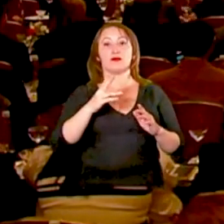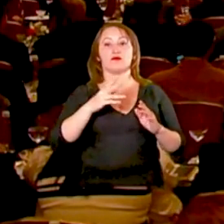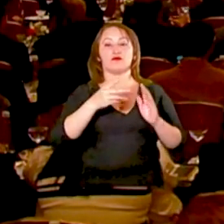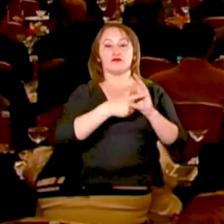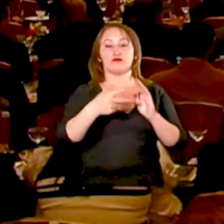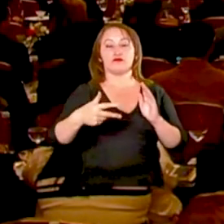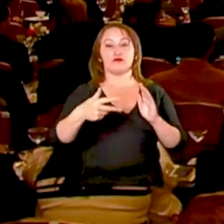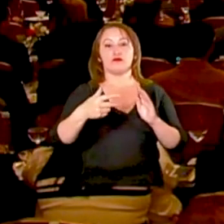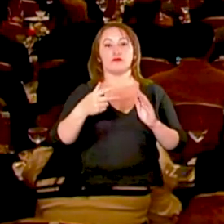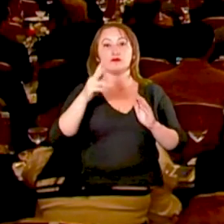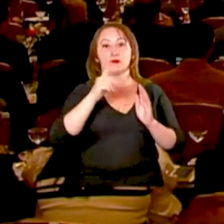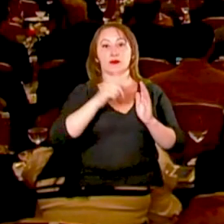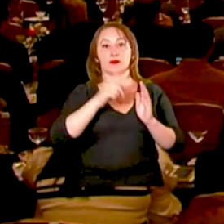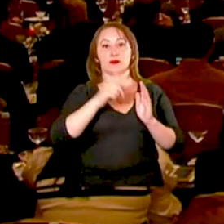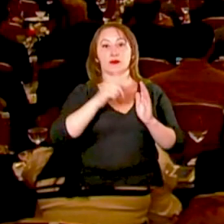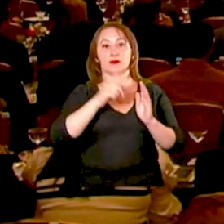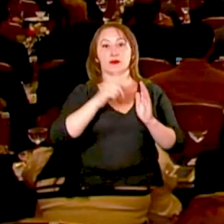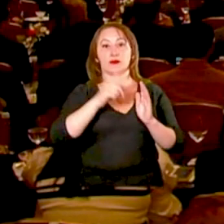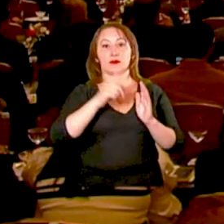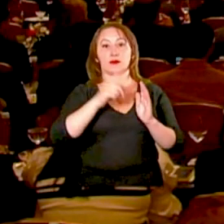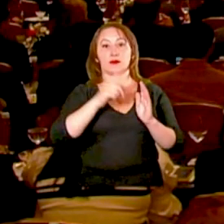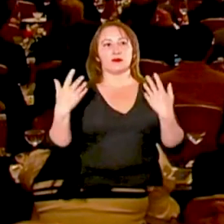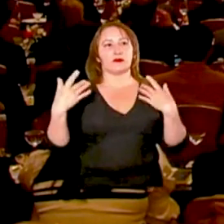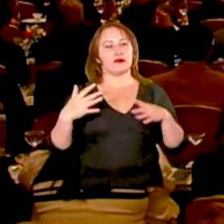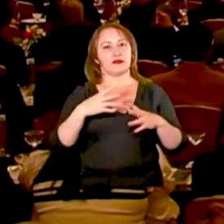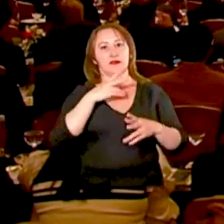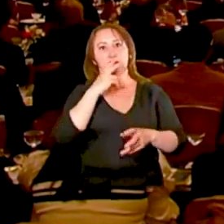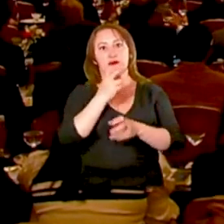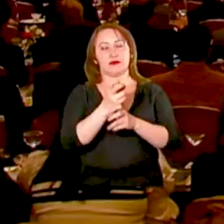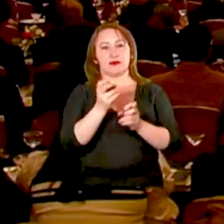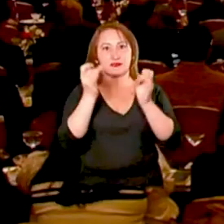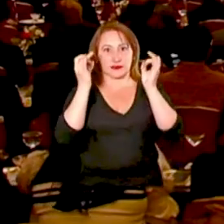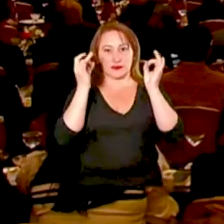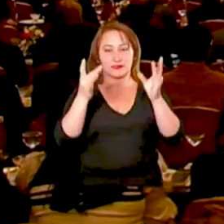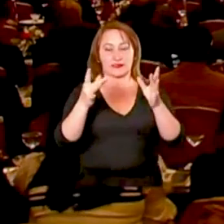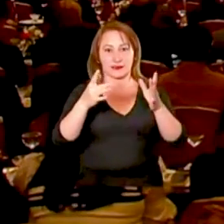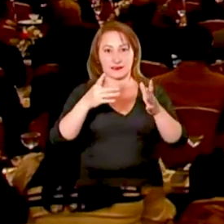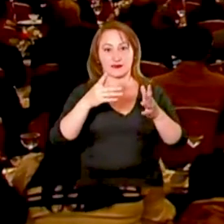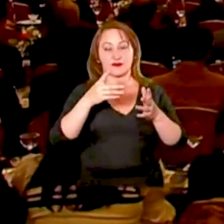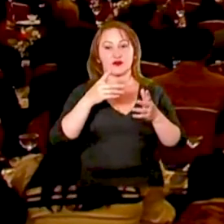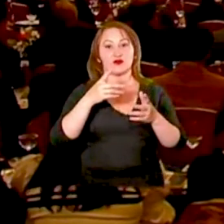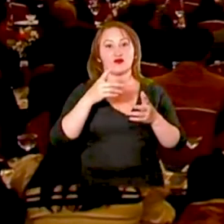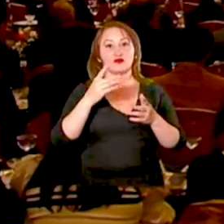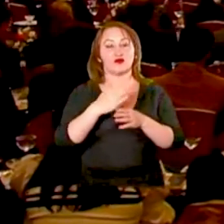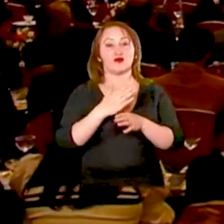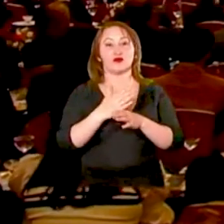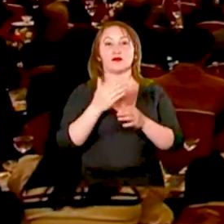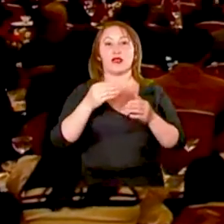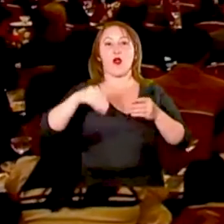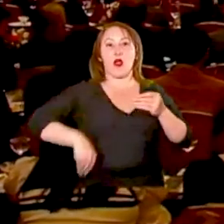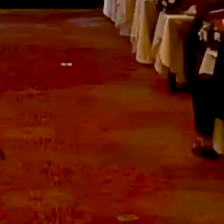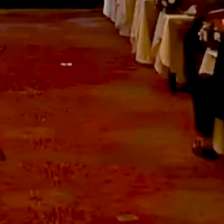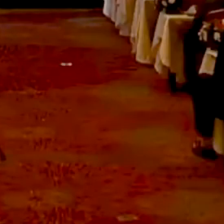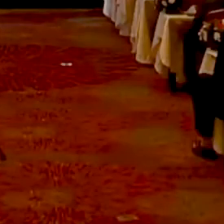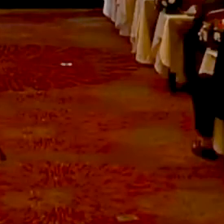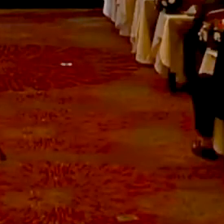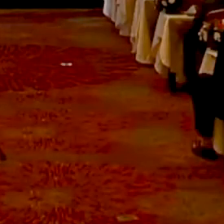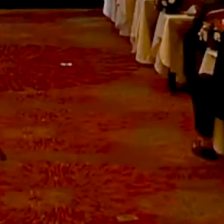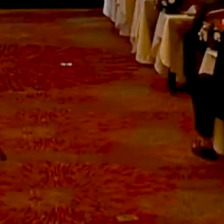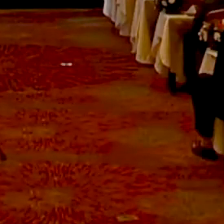91, quien en virtud de los grandes que existían en el año 90 frente a los temas de corrupción y la